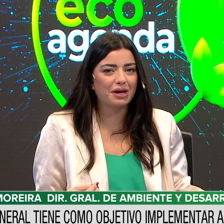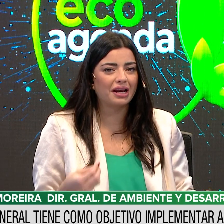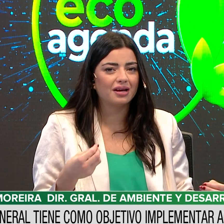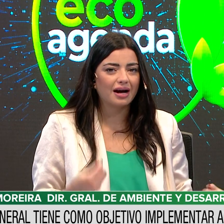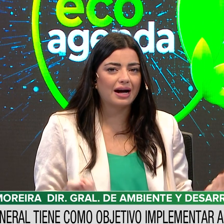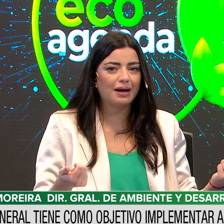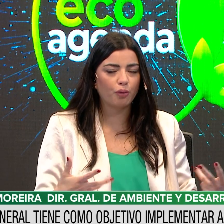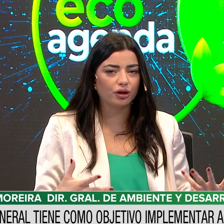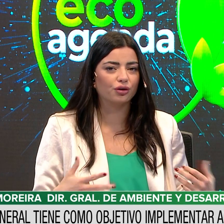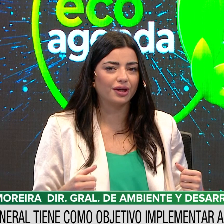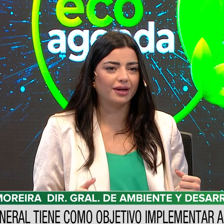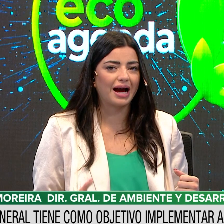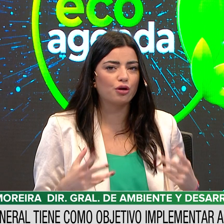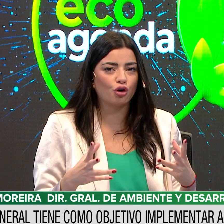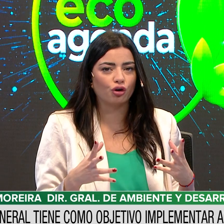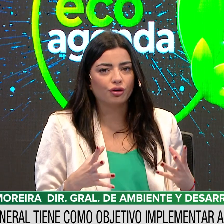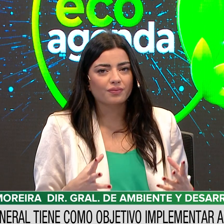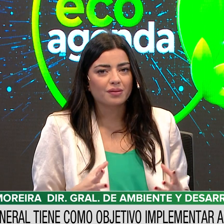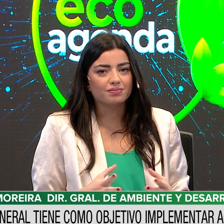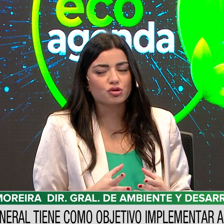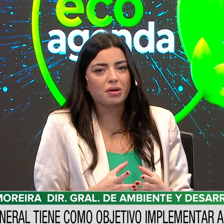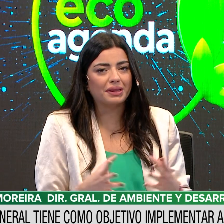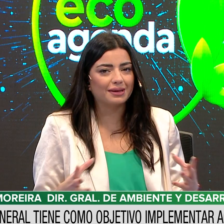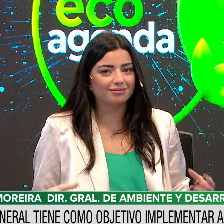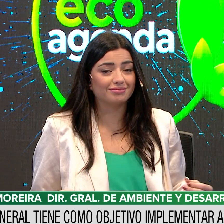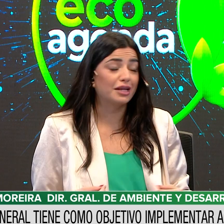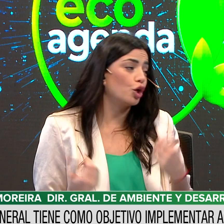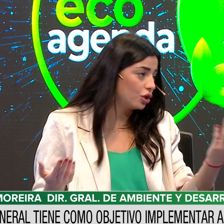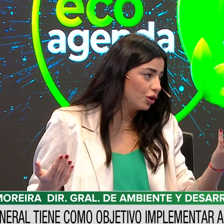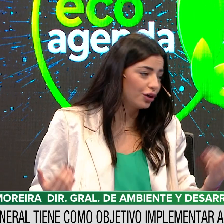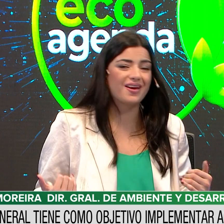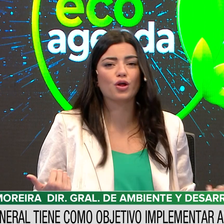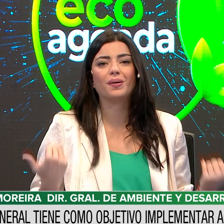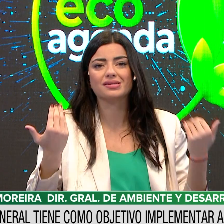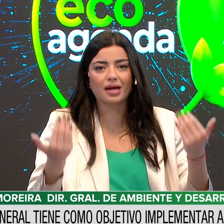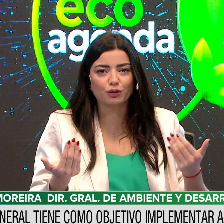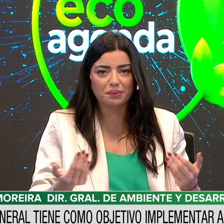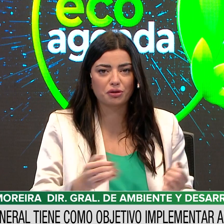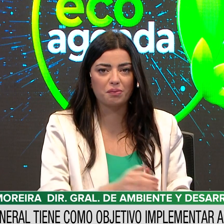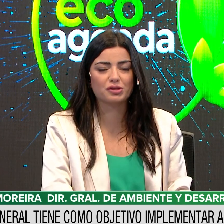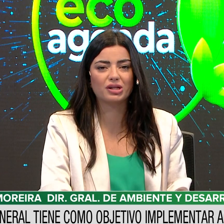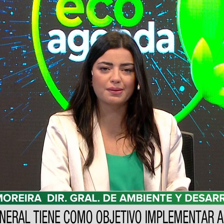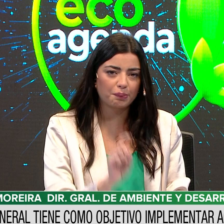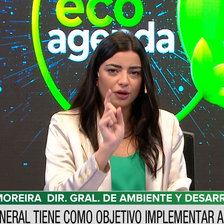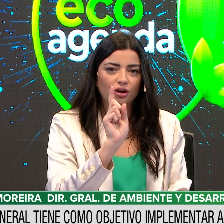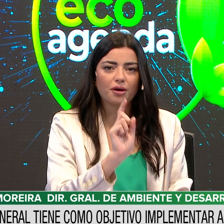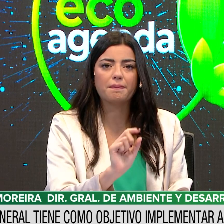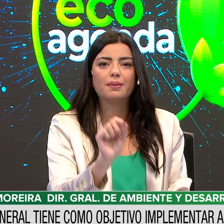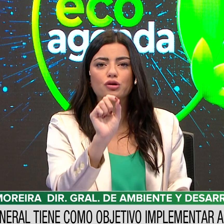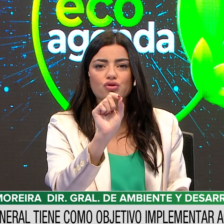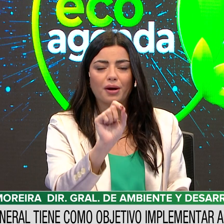en papel a, algo sumamente tecnológico, ¿no? Que ha ido avanzando también con el paso del tiempo,